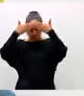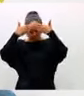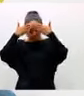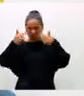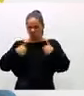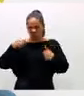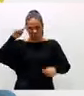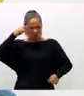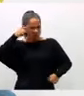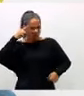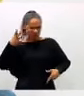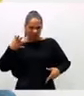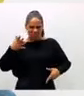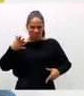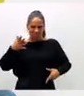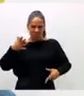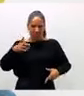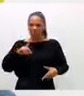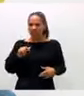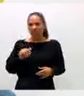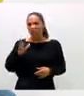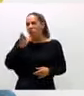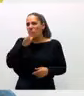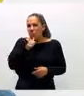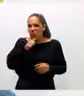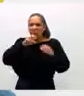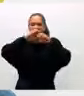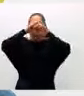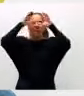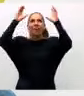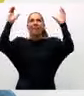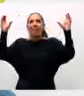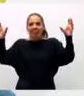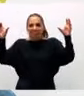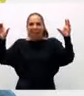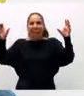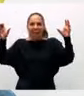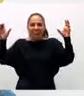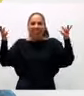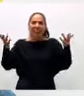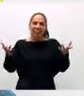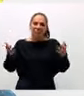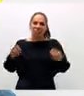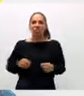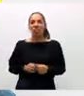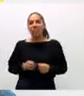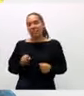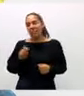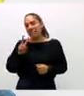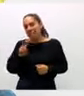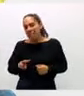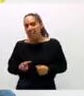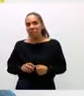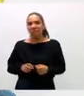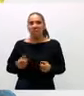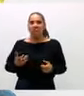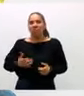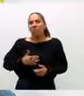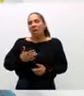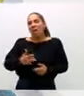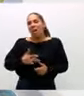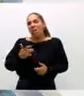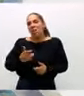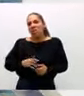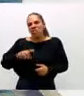claridad, porque el mal manejo de las emociones, por ejemplo, de la ira o de la frustración, les